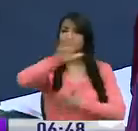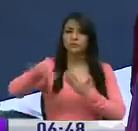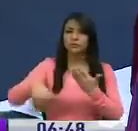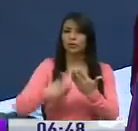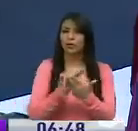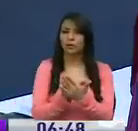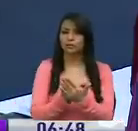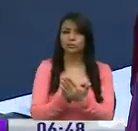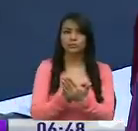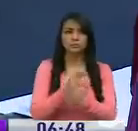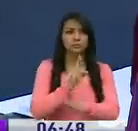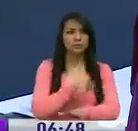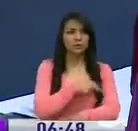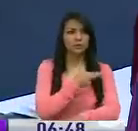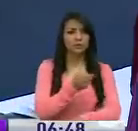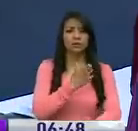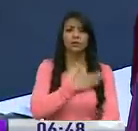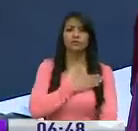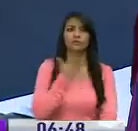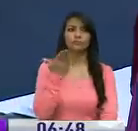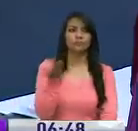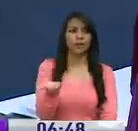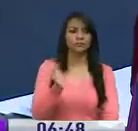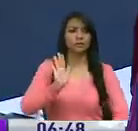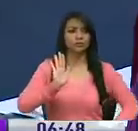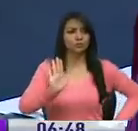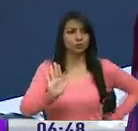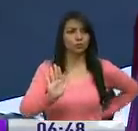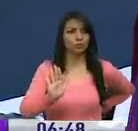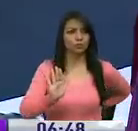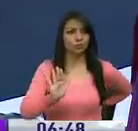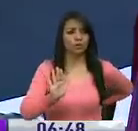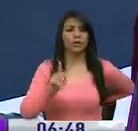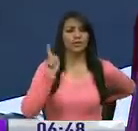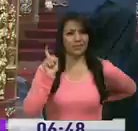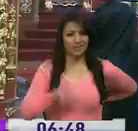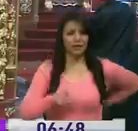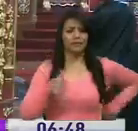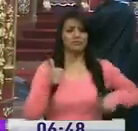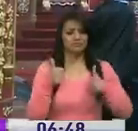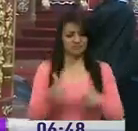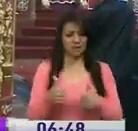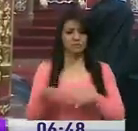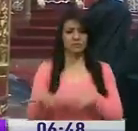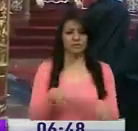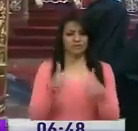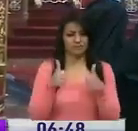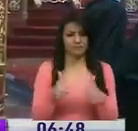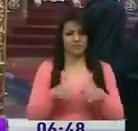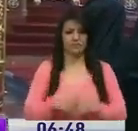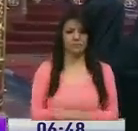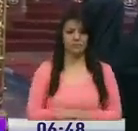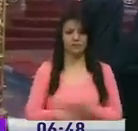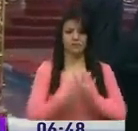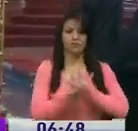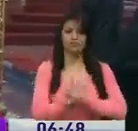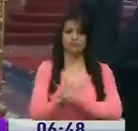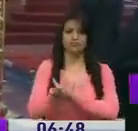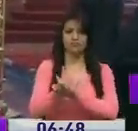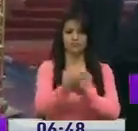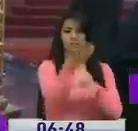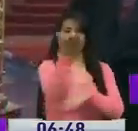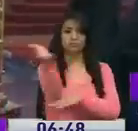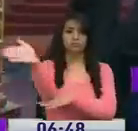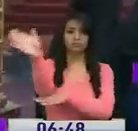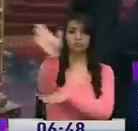religiones creen en eso en que tenemos que hacer el bien dentro de la rastra de caudas y batida de la bandera El venerable